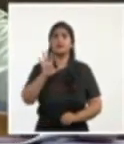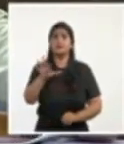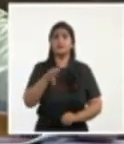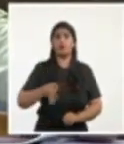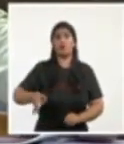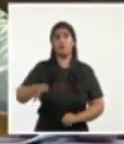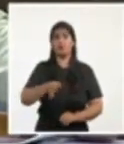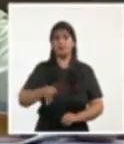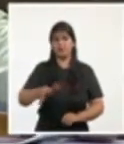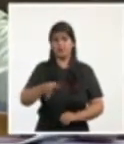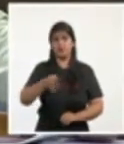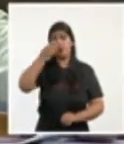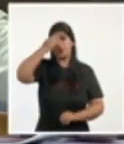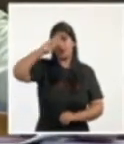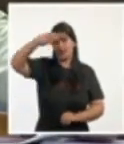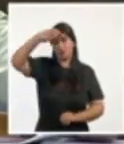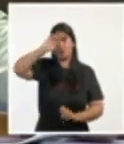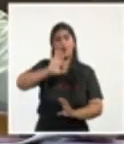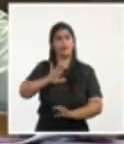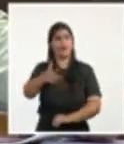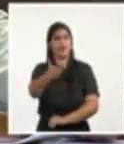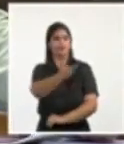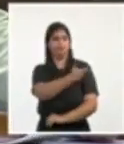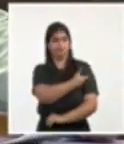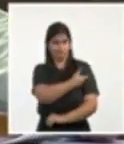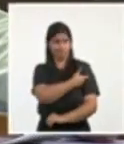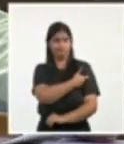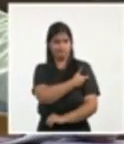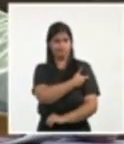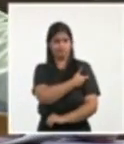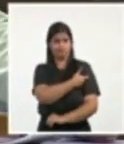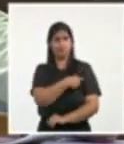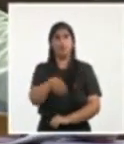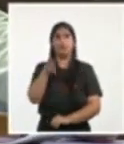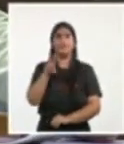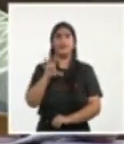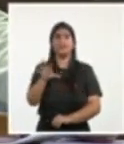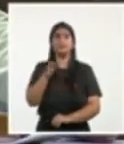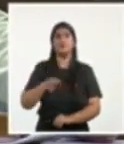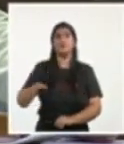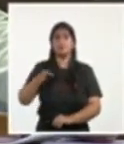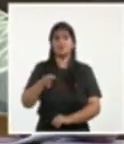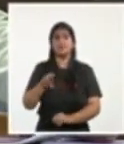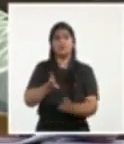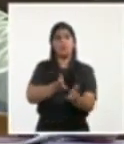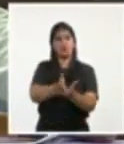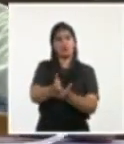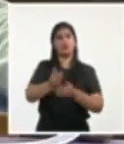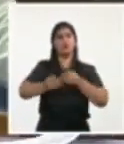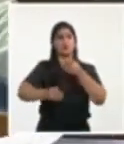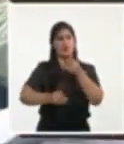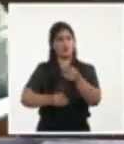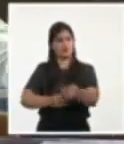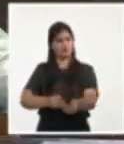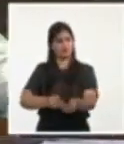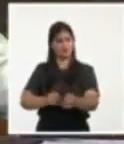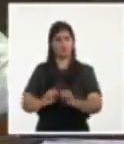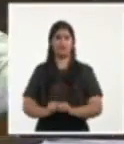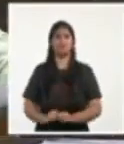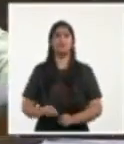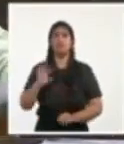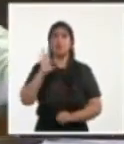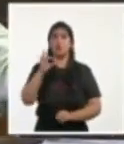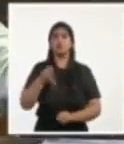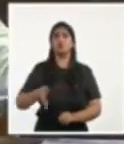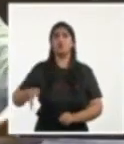país, 25 municipios que se encuentran en estos momentos ejecutando su vacunación y hay 8 municipios que